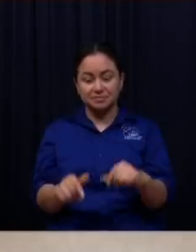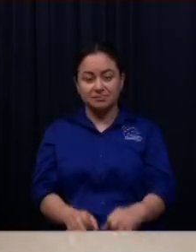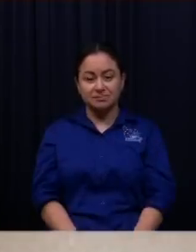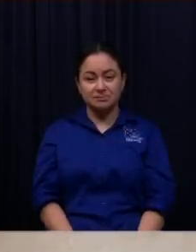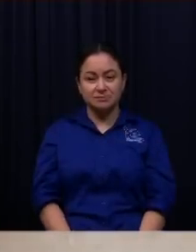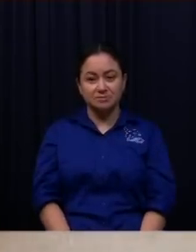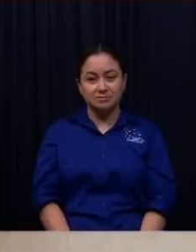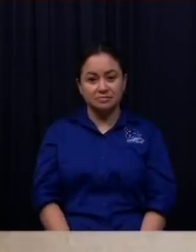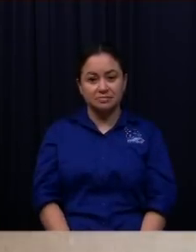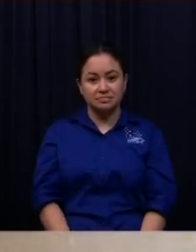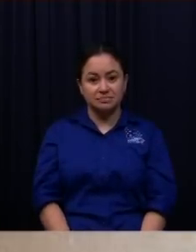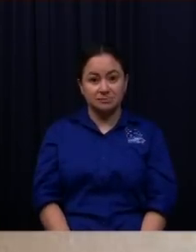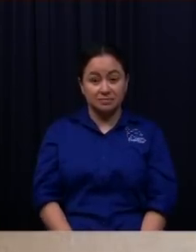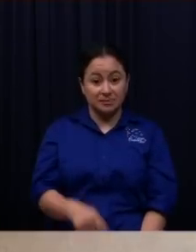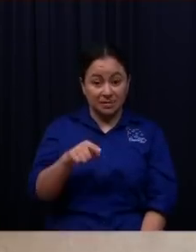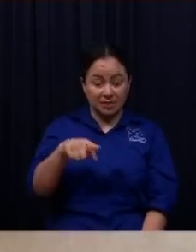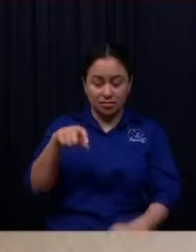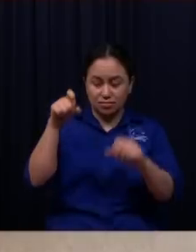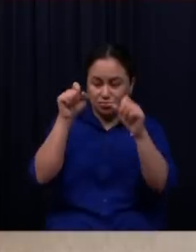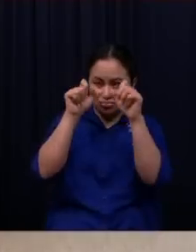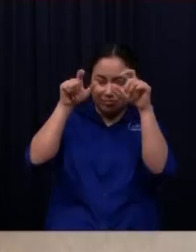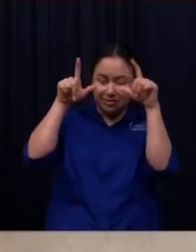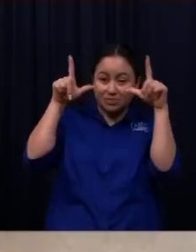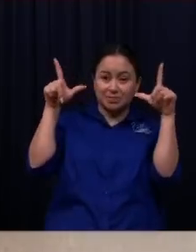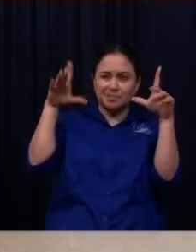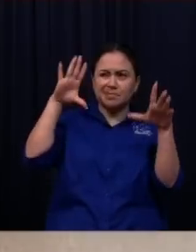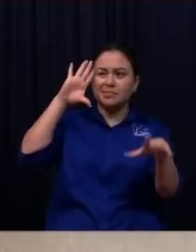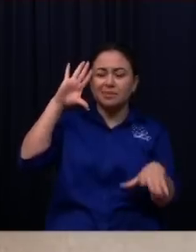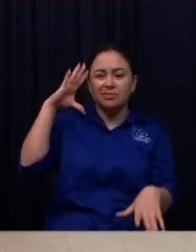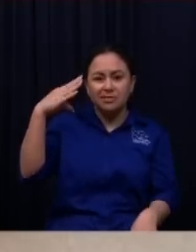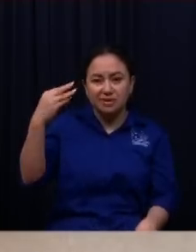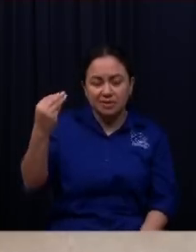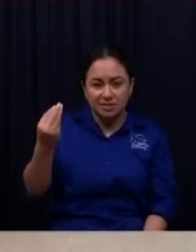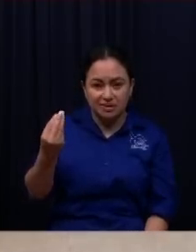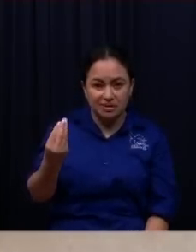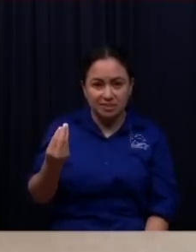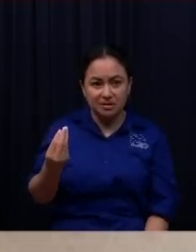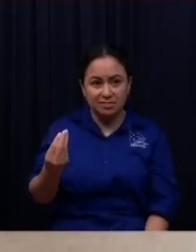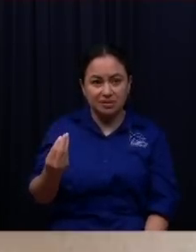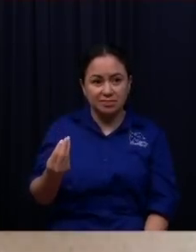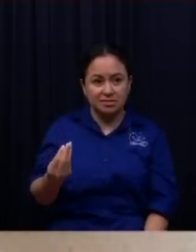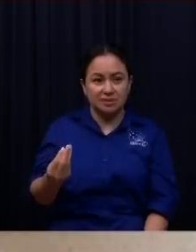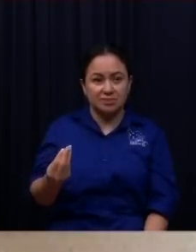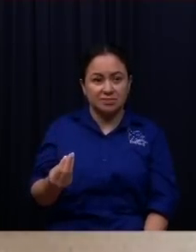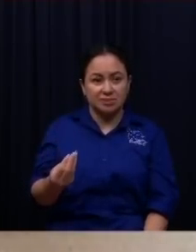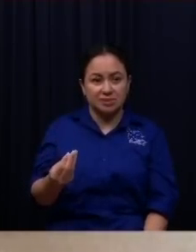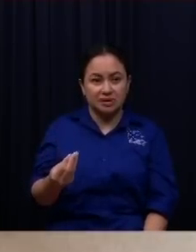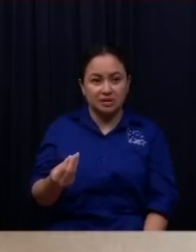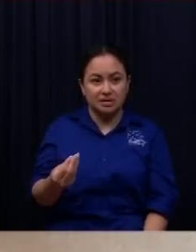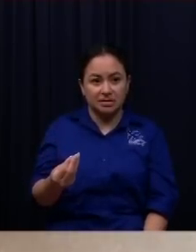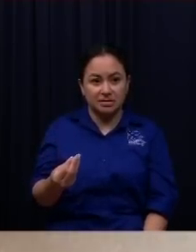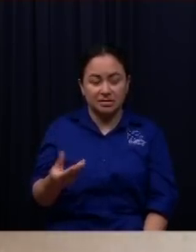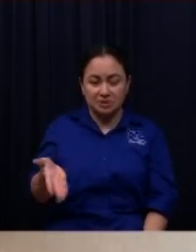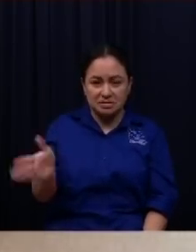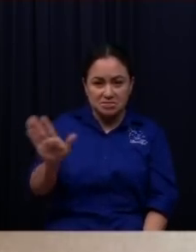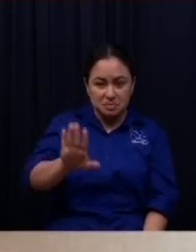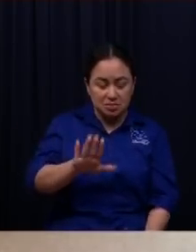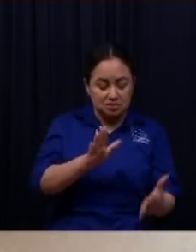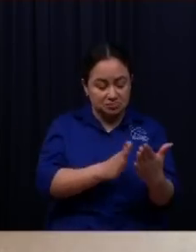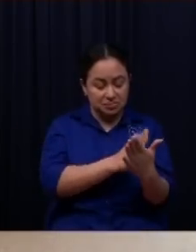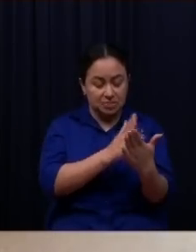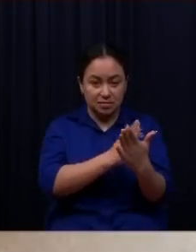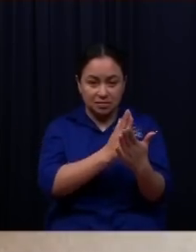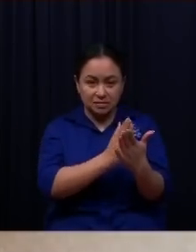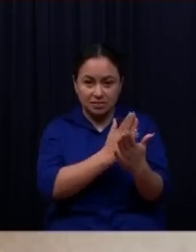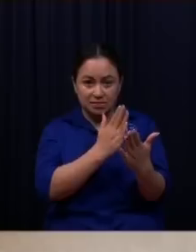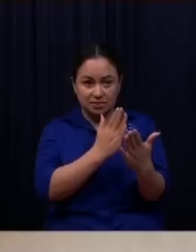Eso me impresiona. Porque más adelante lo vamos a ver, y ya como lo estoy medio explicando ahorita, ya no lo